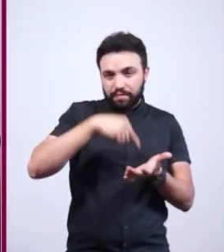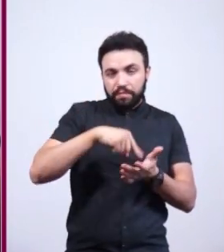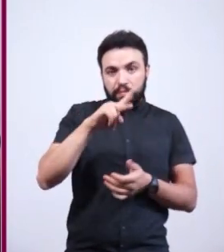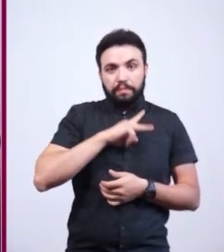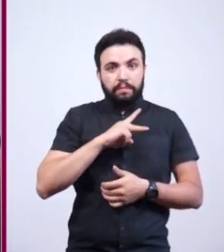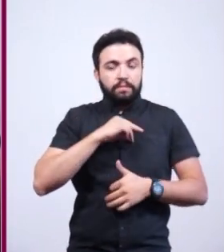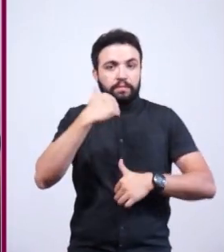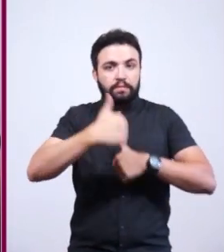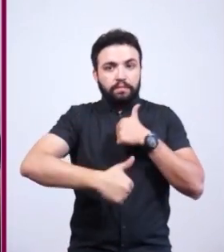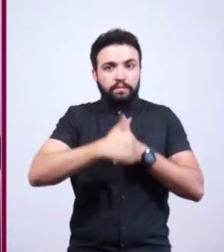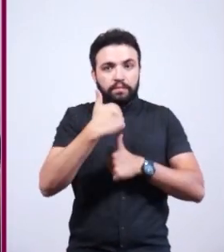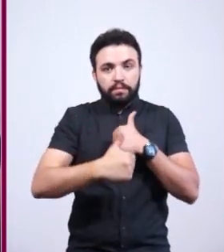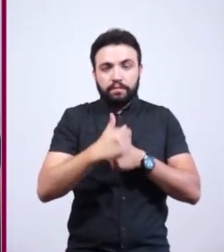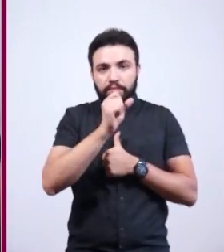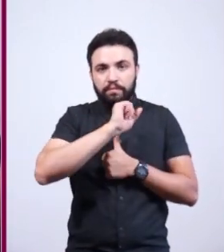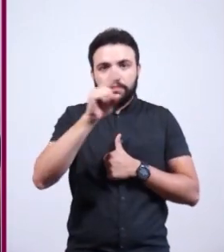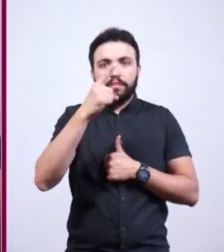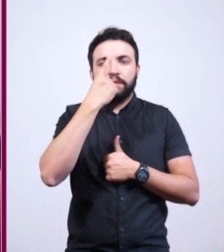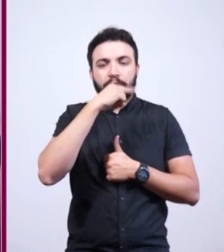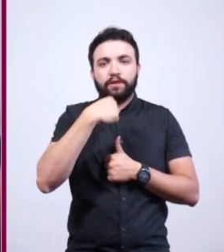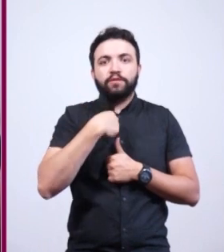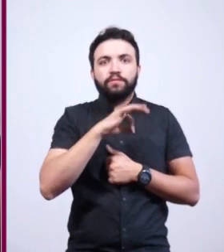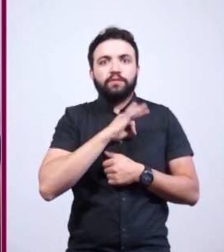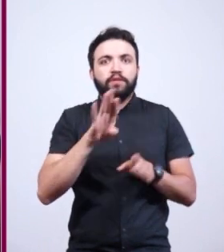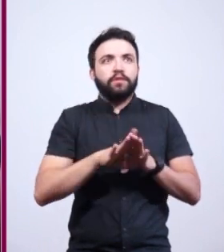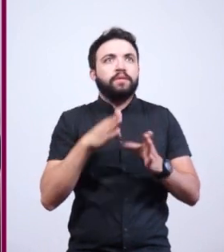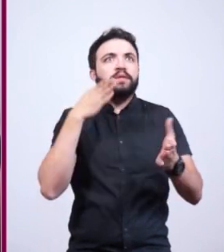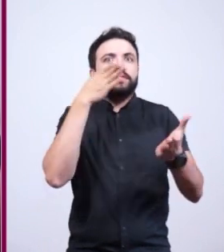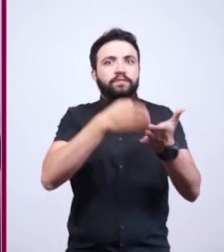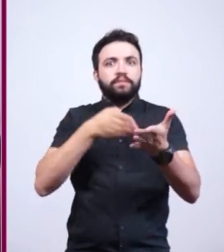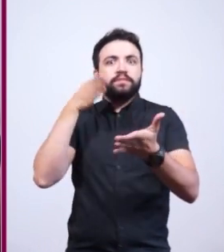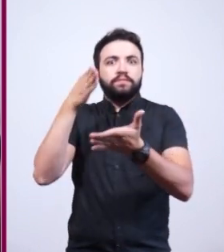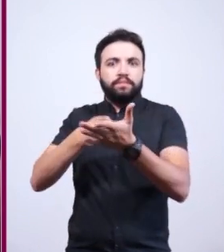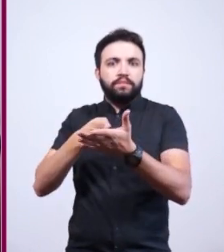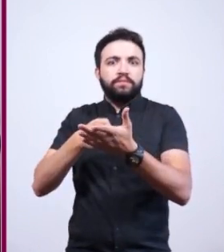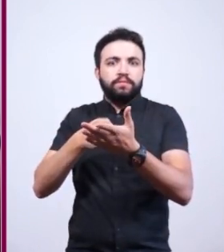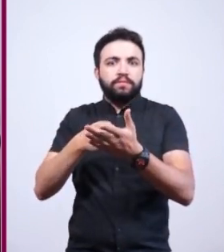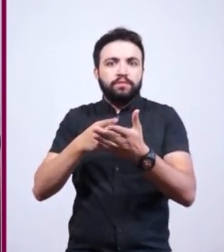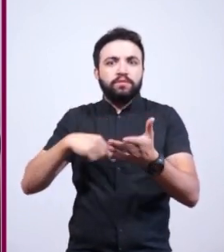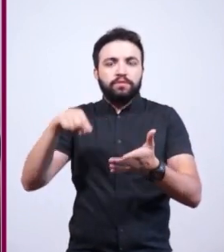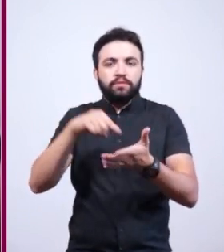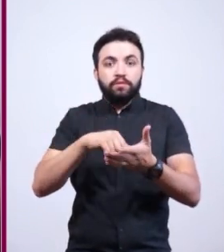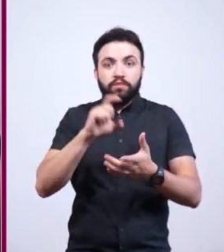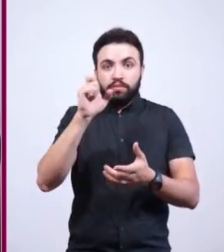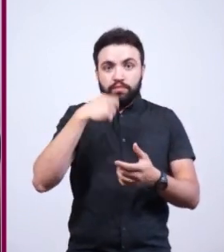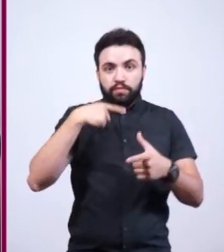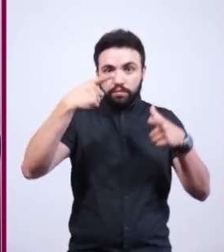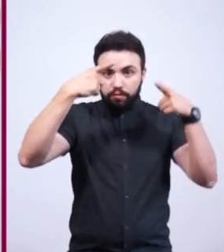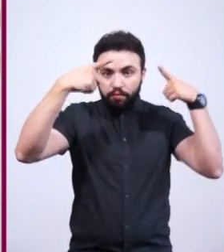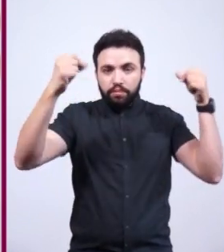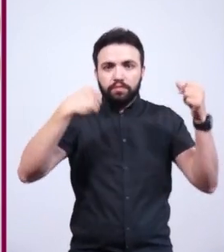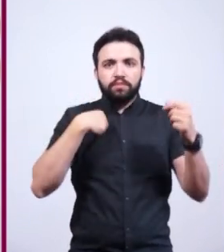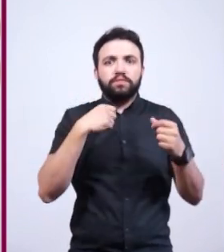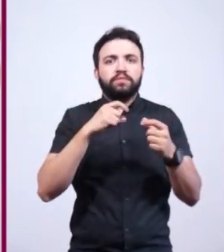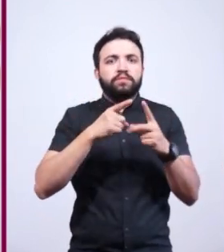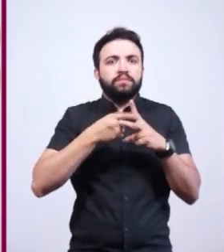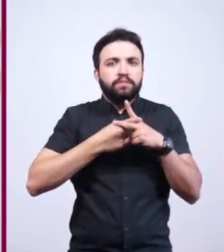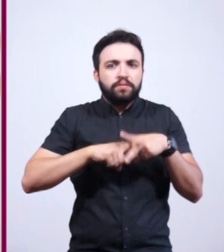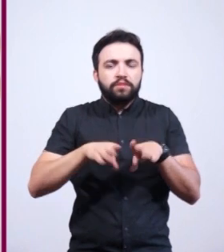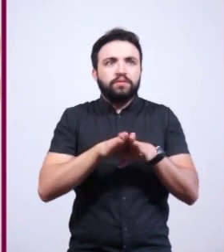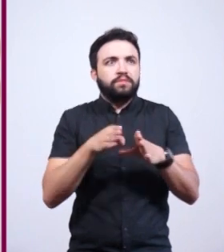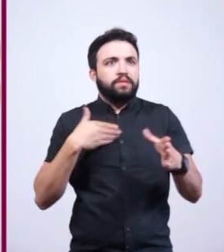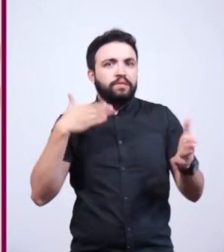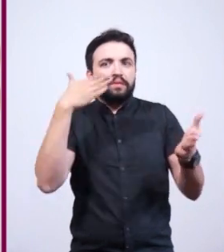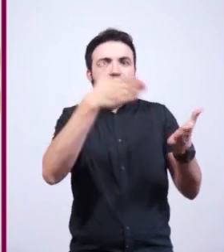carrera para que pudiera moverme y al inicio, sobre todo cuando me gradué, empecé a hacer muchas residencias con